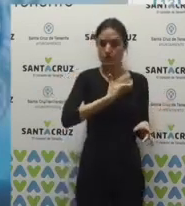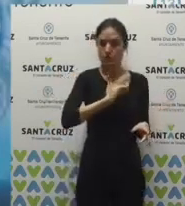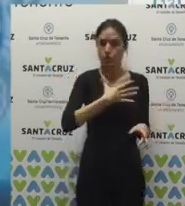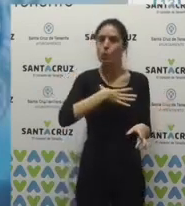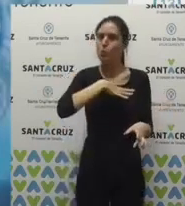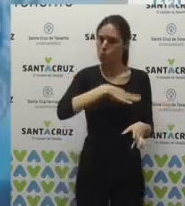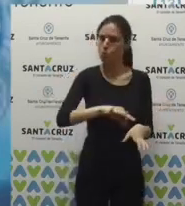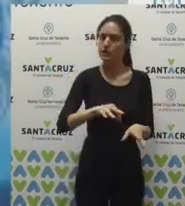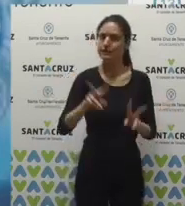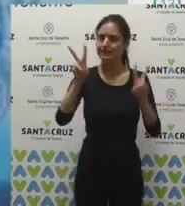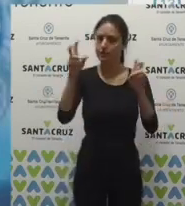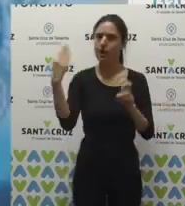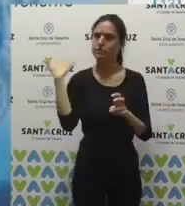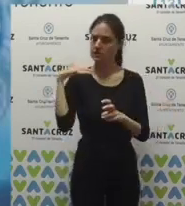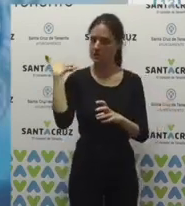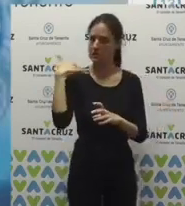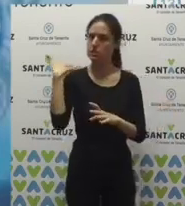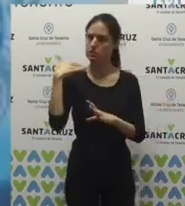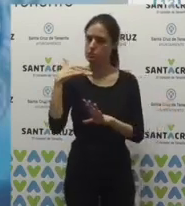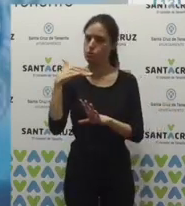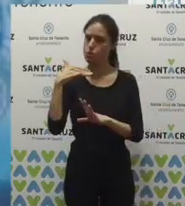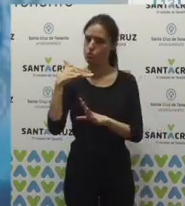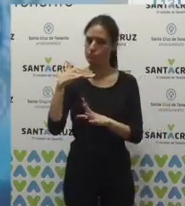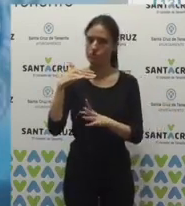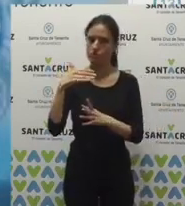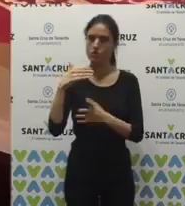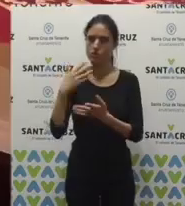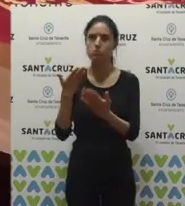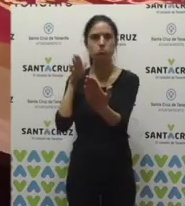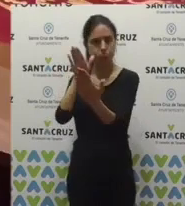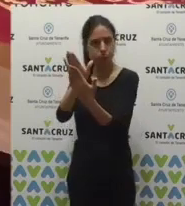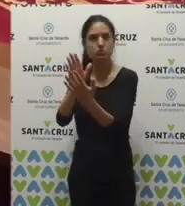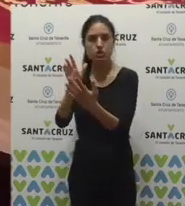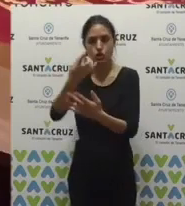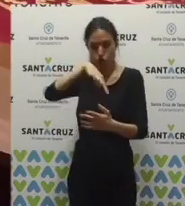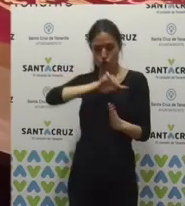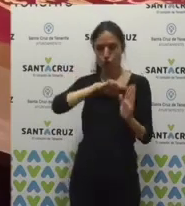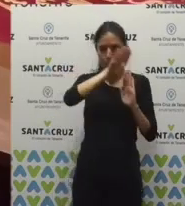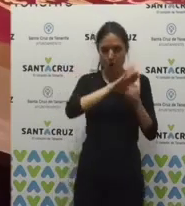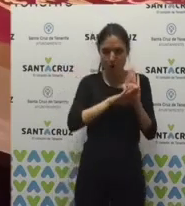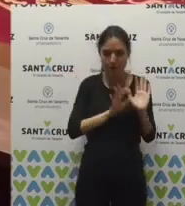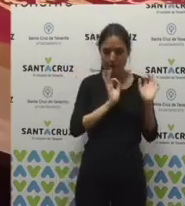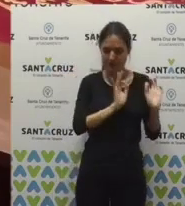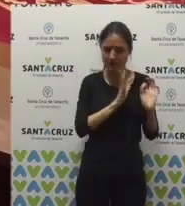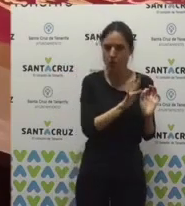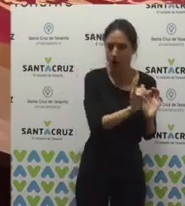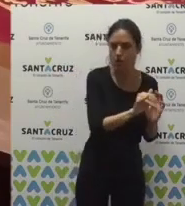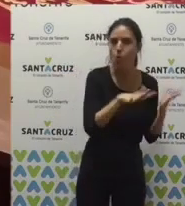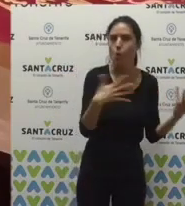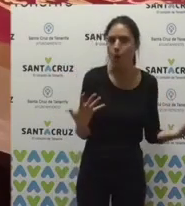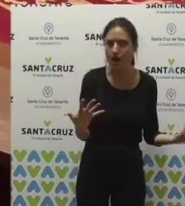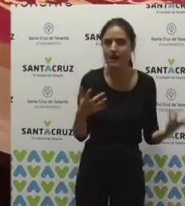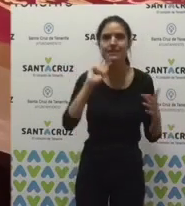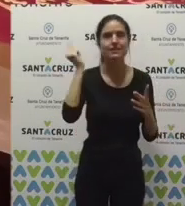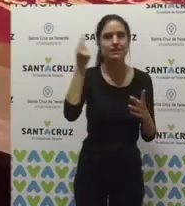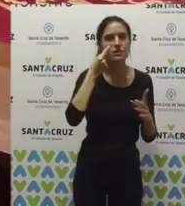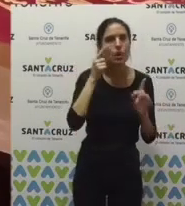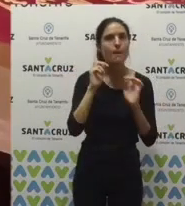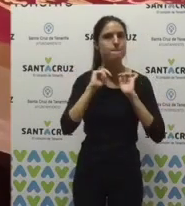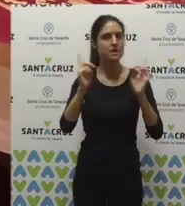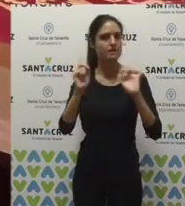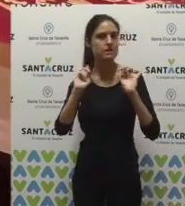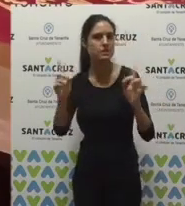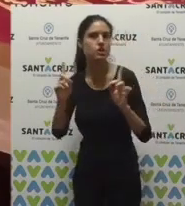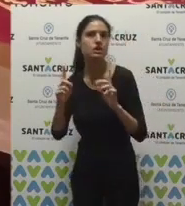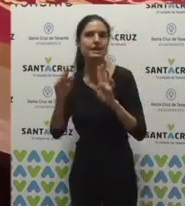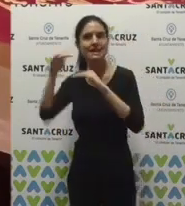de la céntimo escolar en nuestra ciudad tenemos un programa específico para ello que es el de detección prevención y atención de la